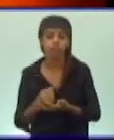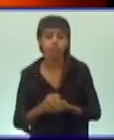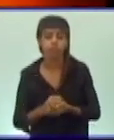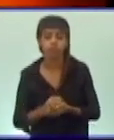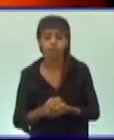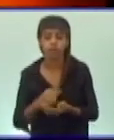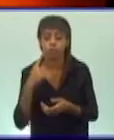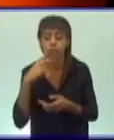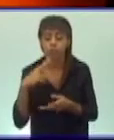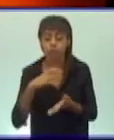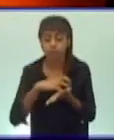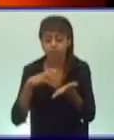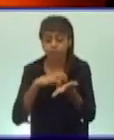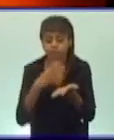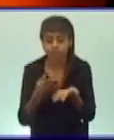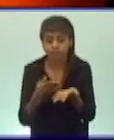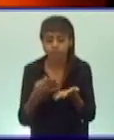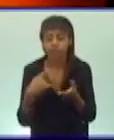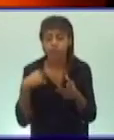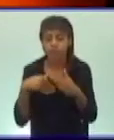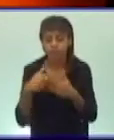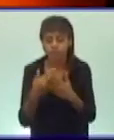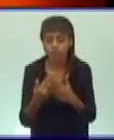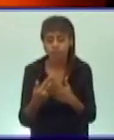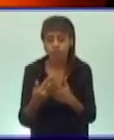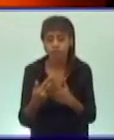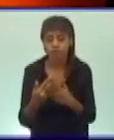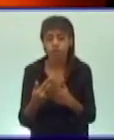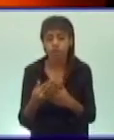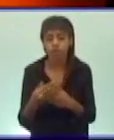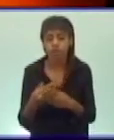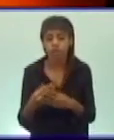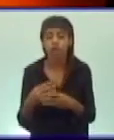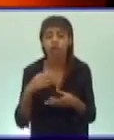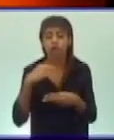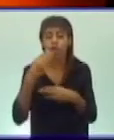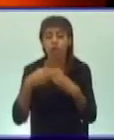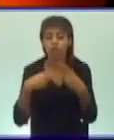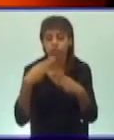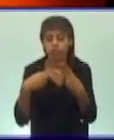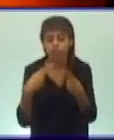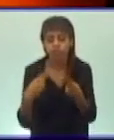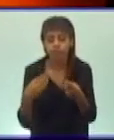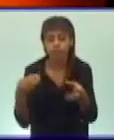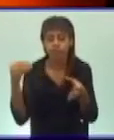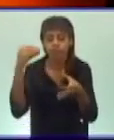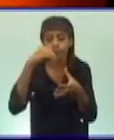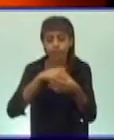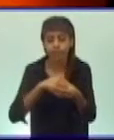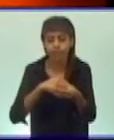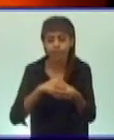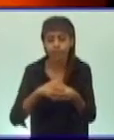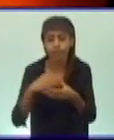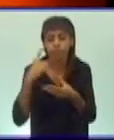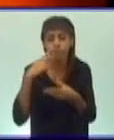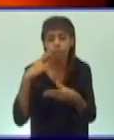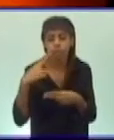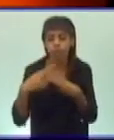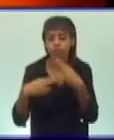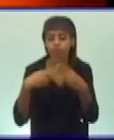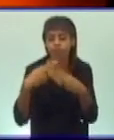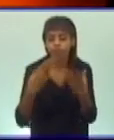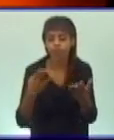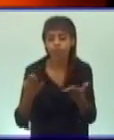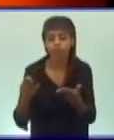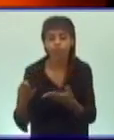en que ese día se conoce cuál era la composición de ese Comité Central y veamos lo que allí